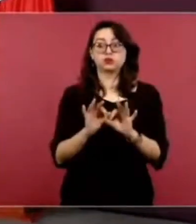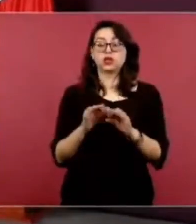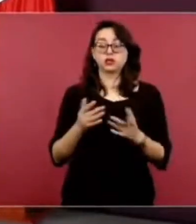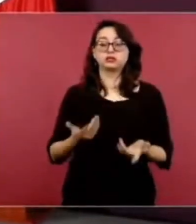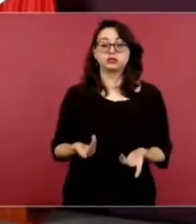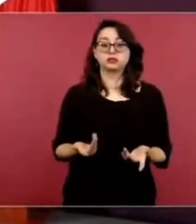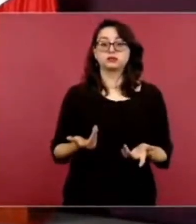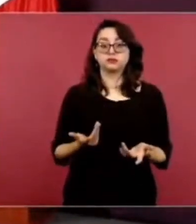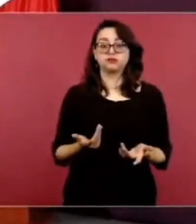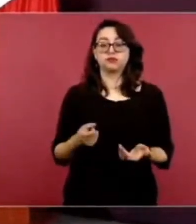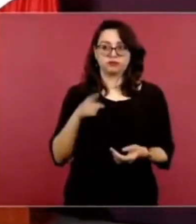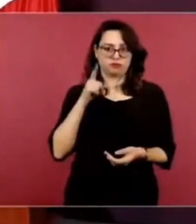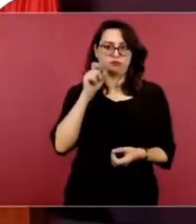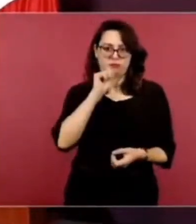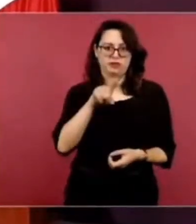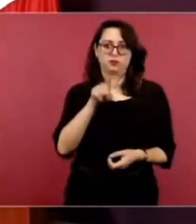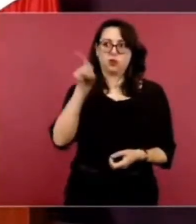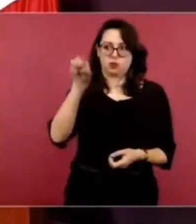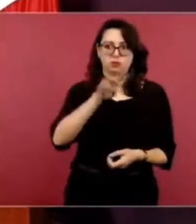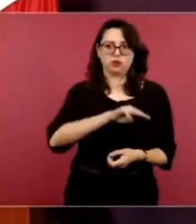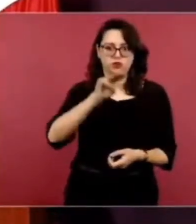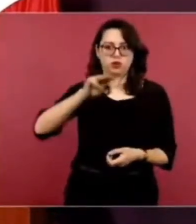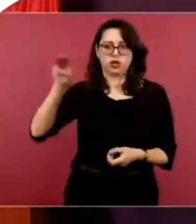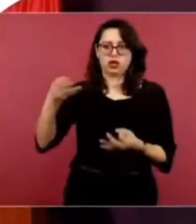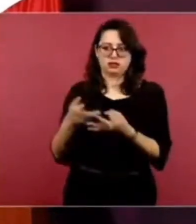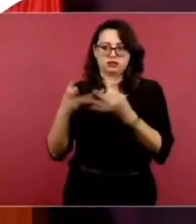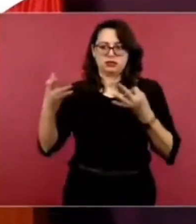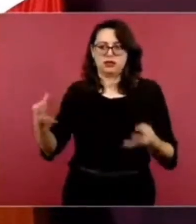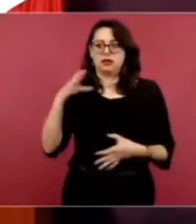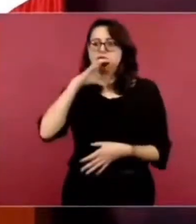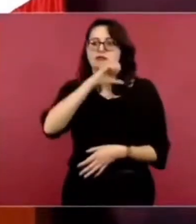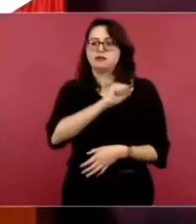Michoacán, en la Tierra Caliente,